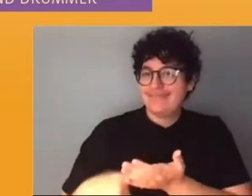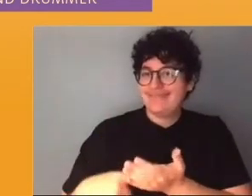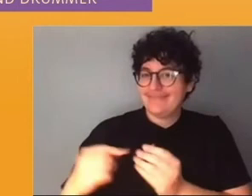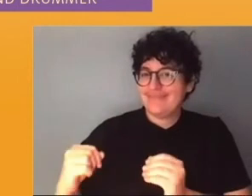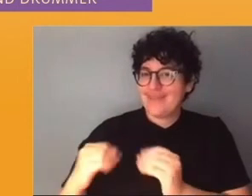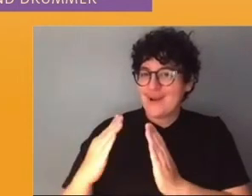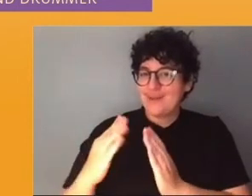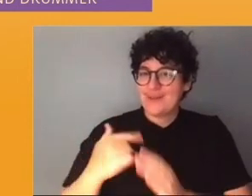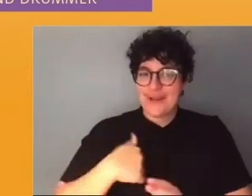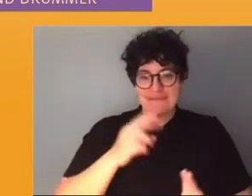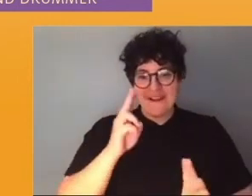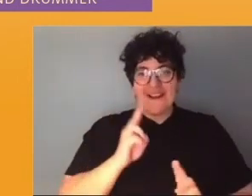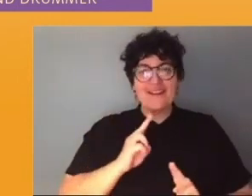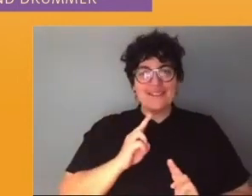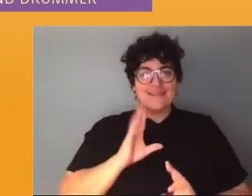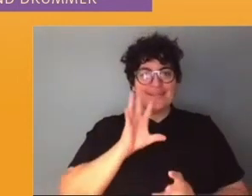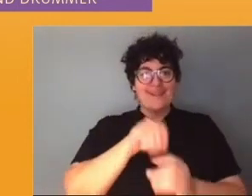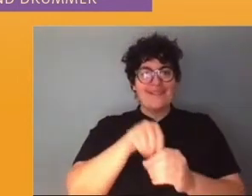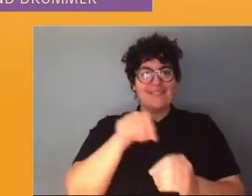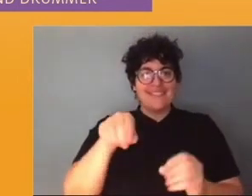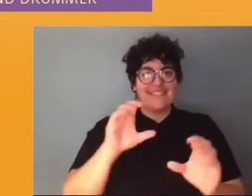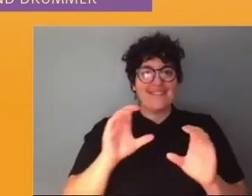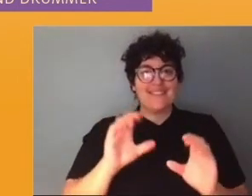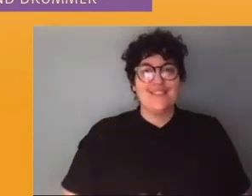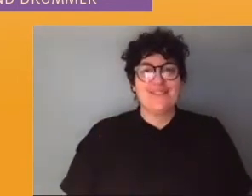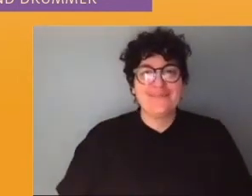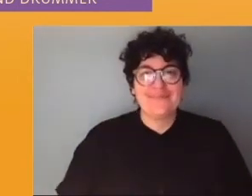Estoy muy honrada de haber estado aquí.